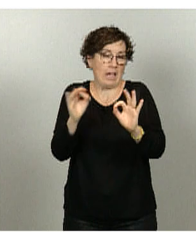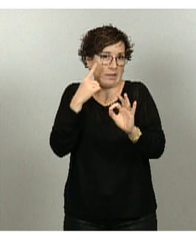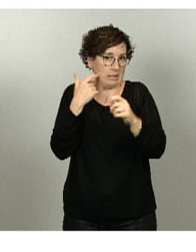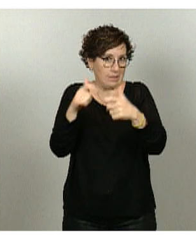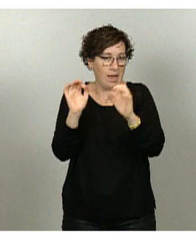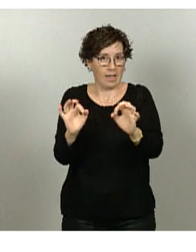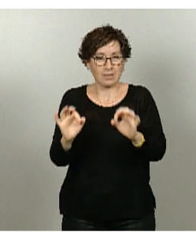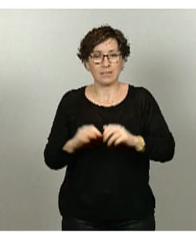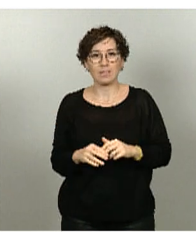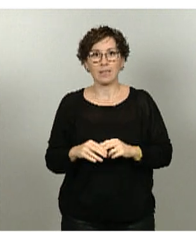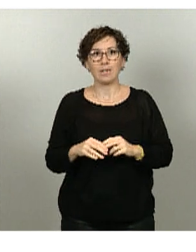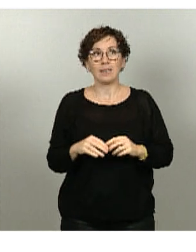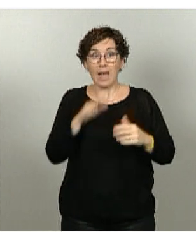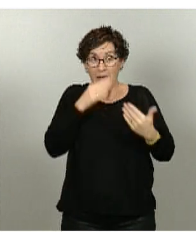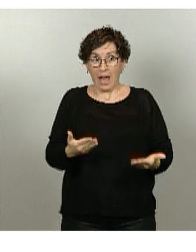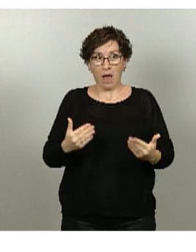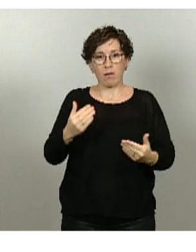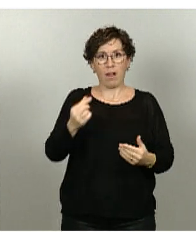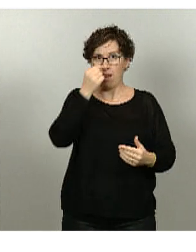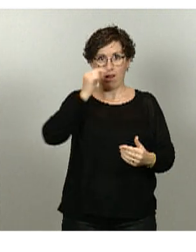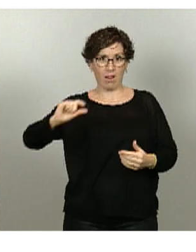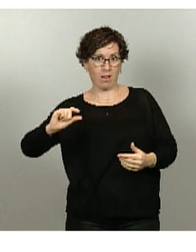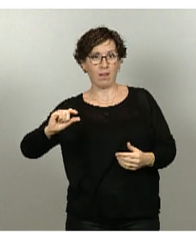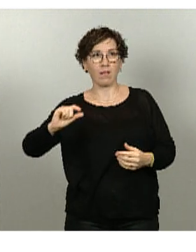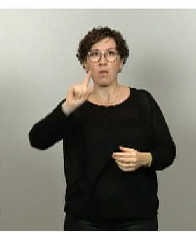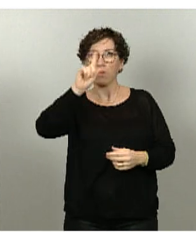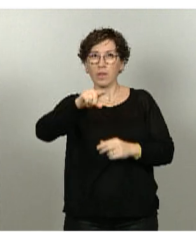cifra realmente baja. A día de hoy tenemos 166